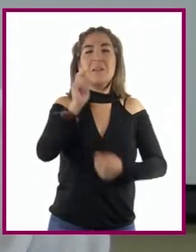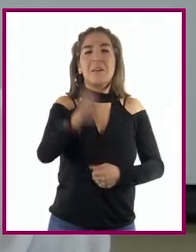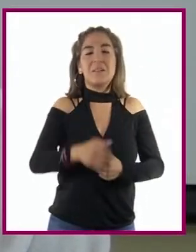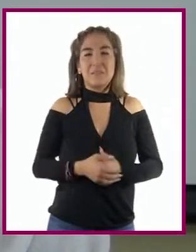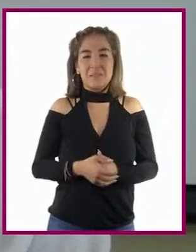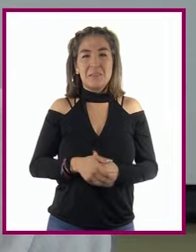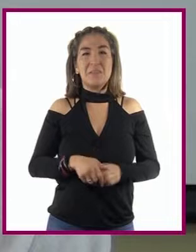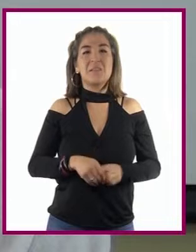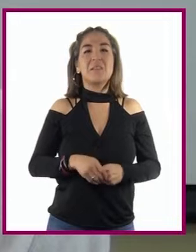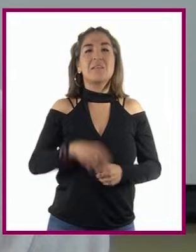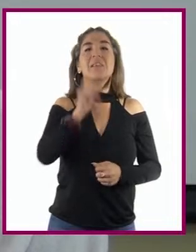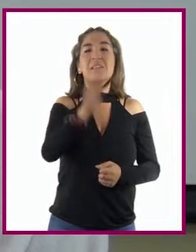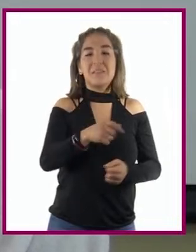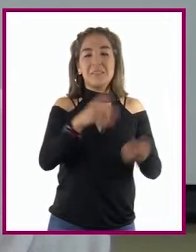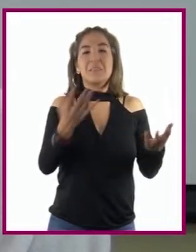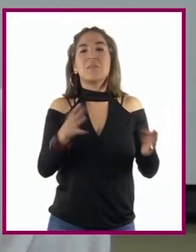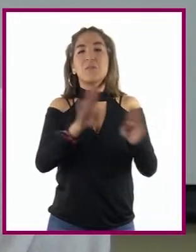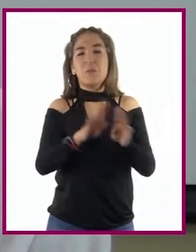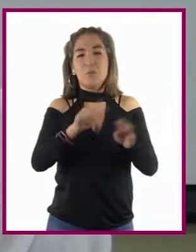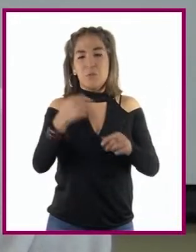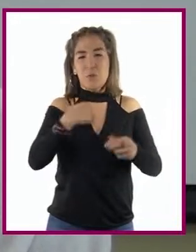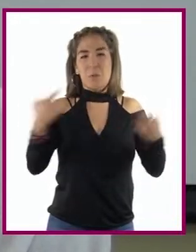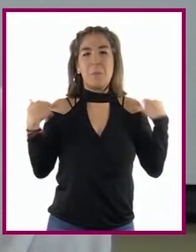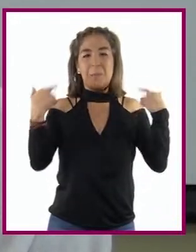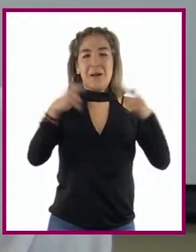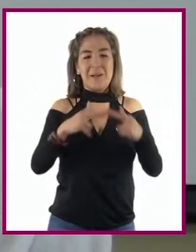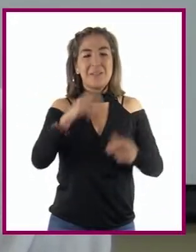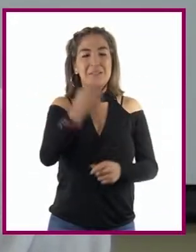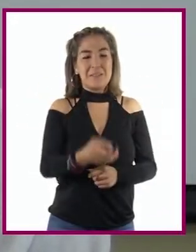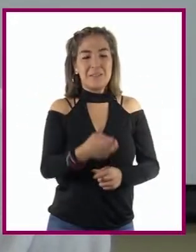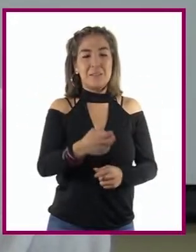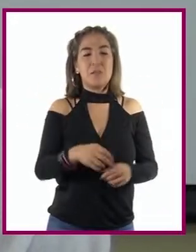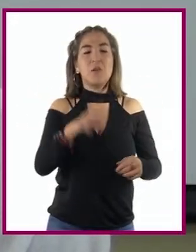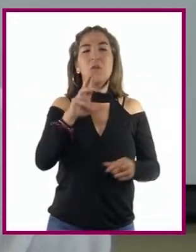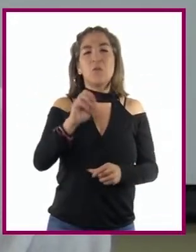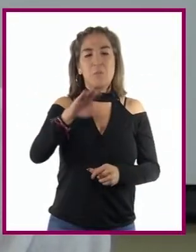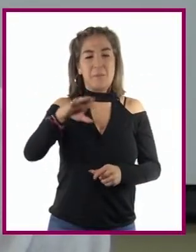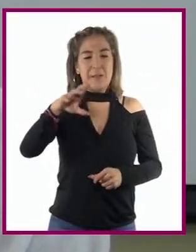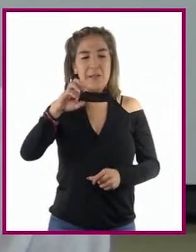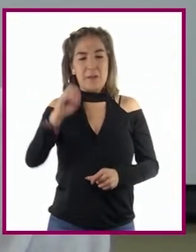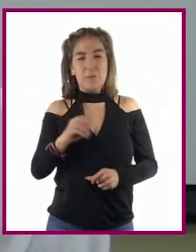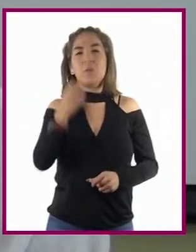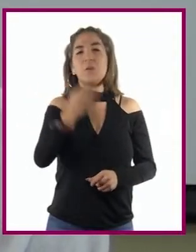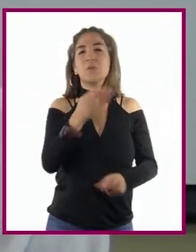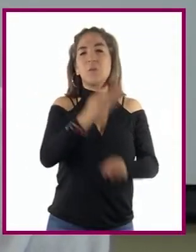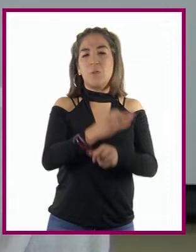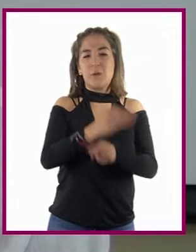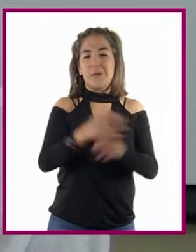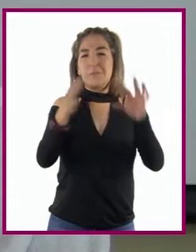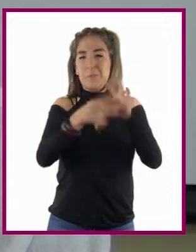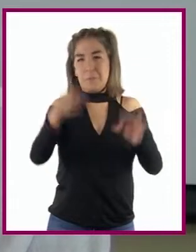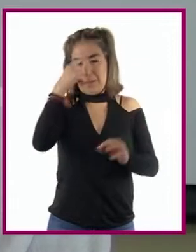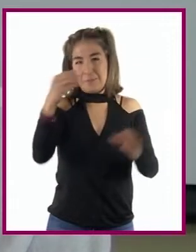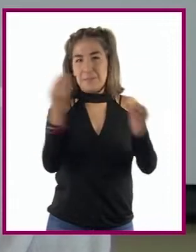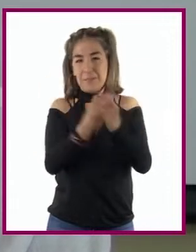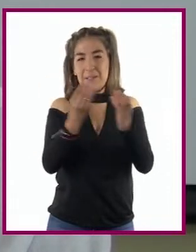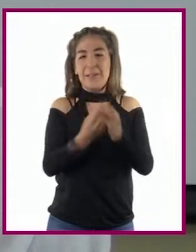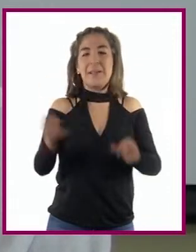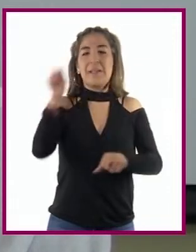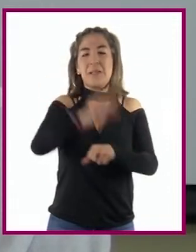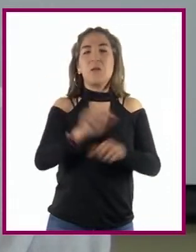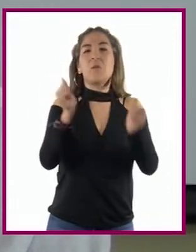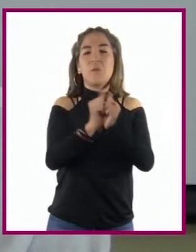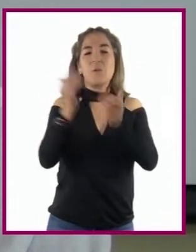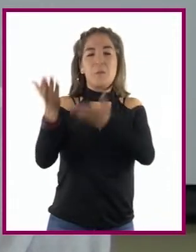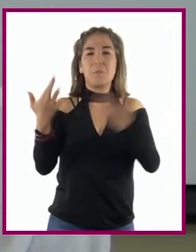debemos hablar de eso el día de hoy. Soy el profesor Romeo Fernando Suchiapa González y estaremos acompañándolos en la sesión del día con la